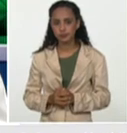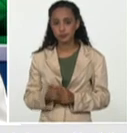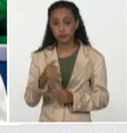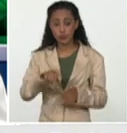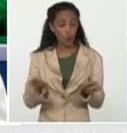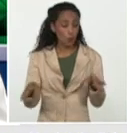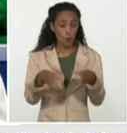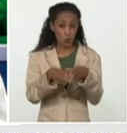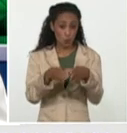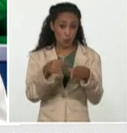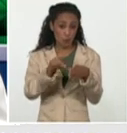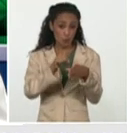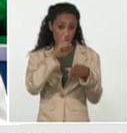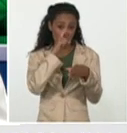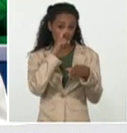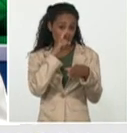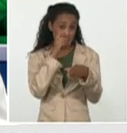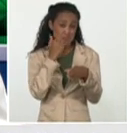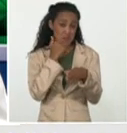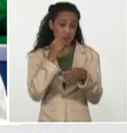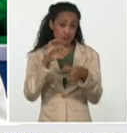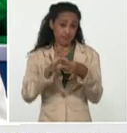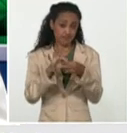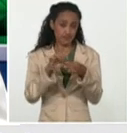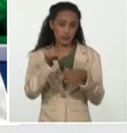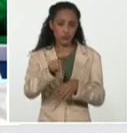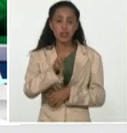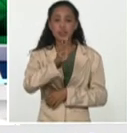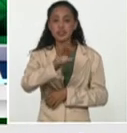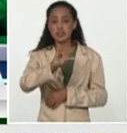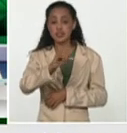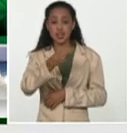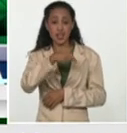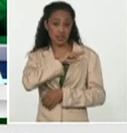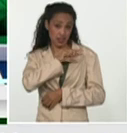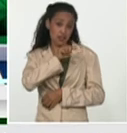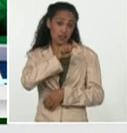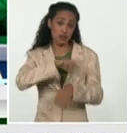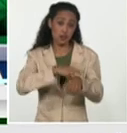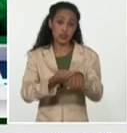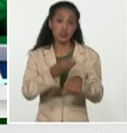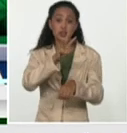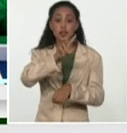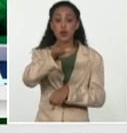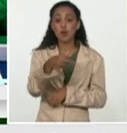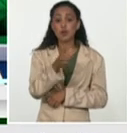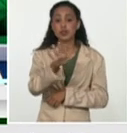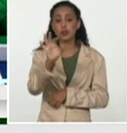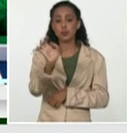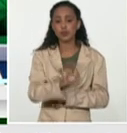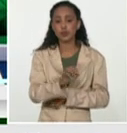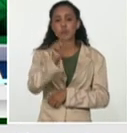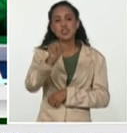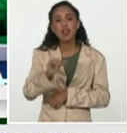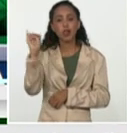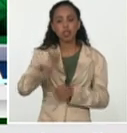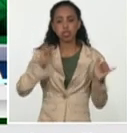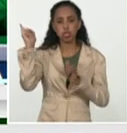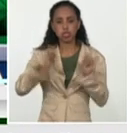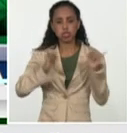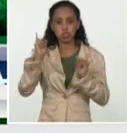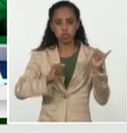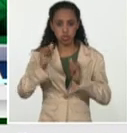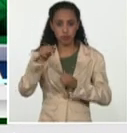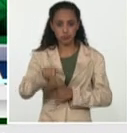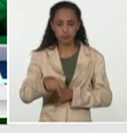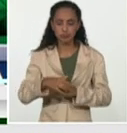riesgo. 36 ayer, el 3,5%, pacientes importados, casos